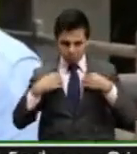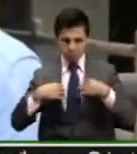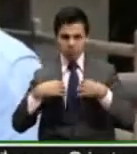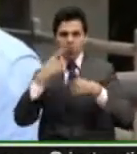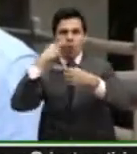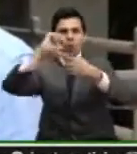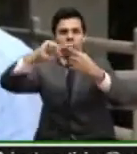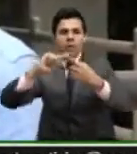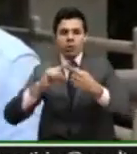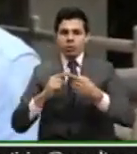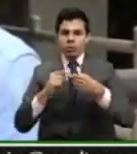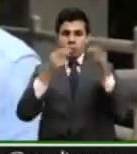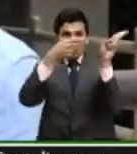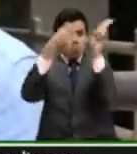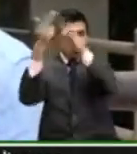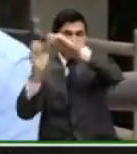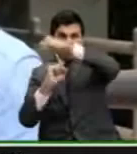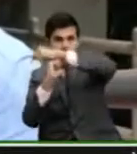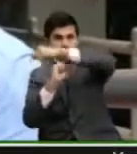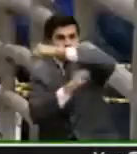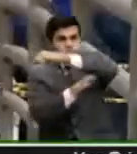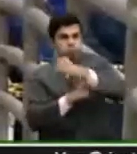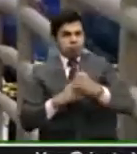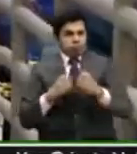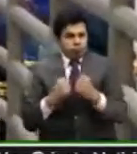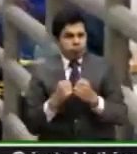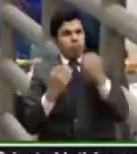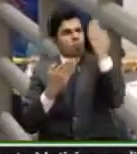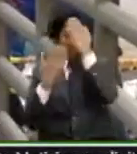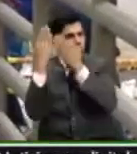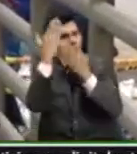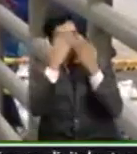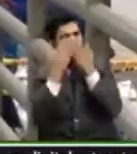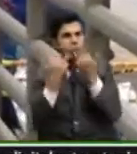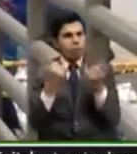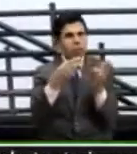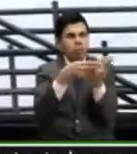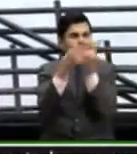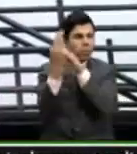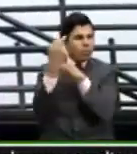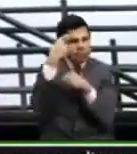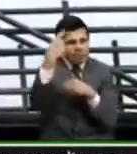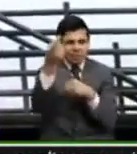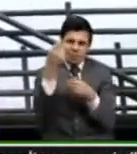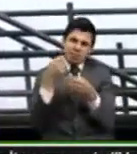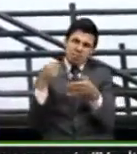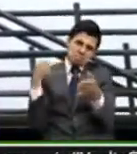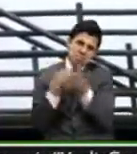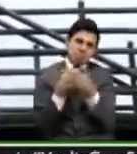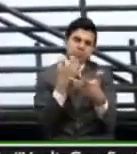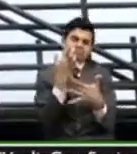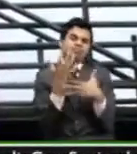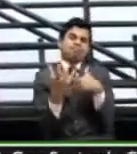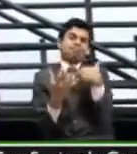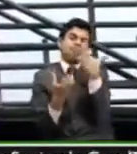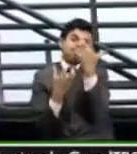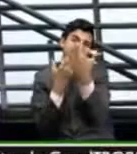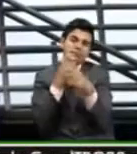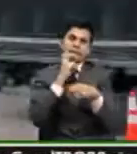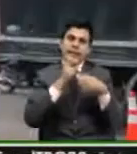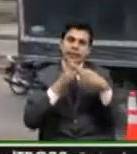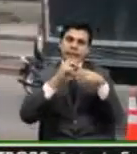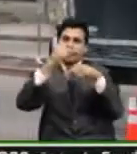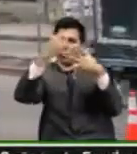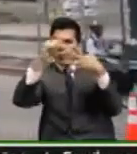que el puente siga cumpliendo con su capacidad estructural el puente Pues fue objeto del de las llamas y eso hizo que